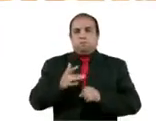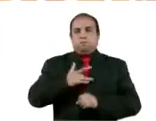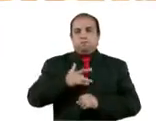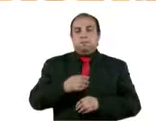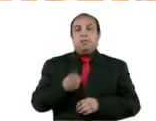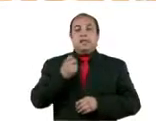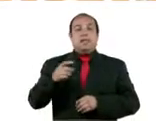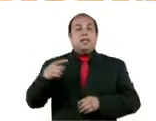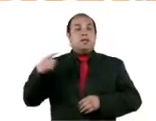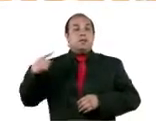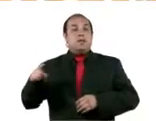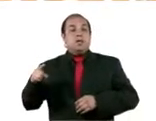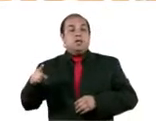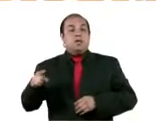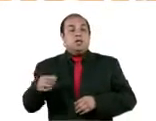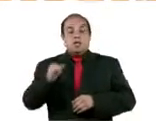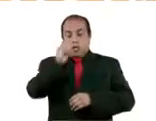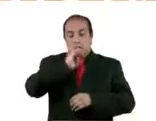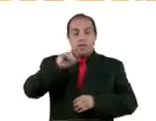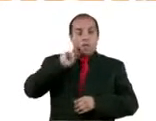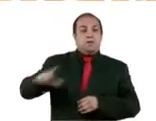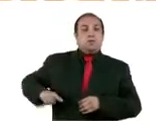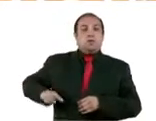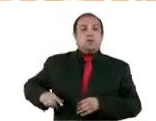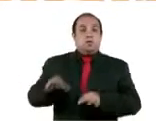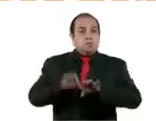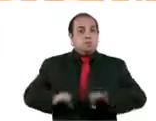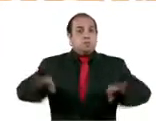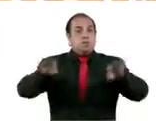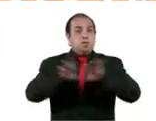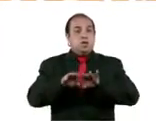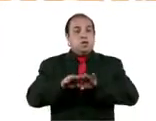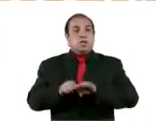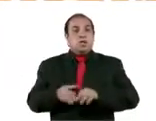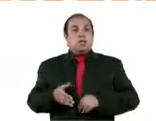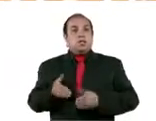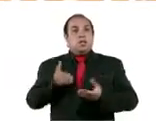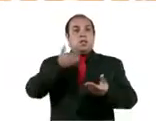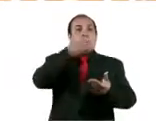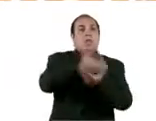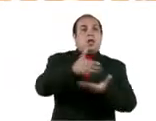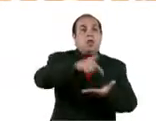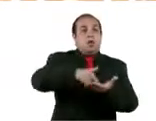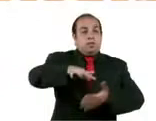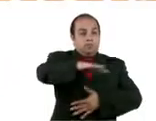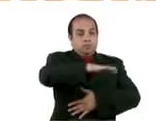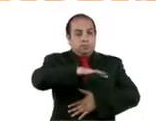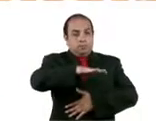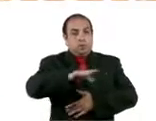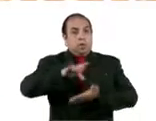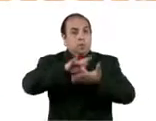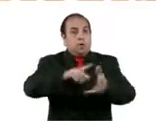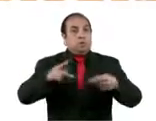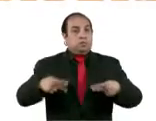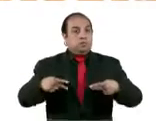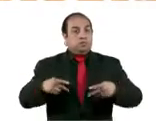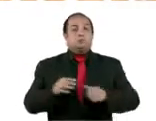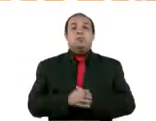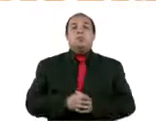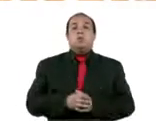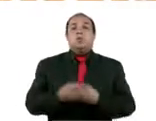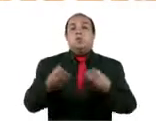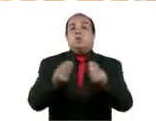contundente de incidir en territorios, con la gente, para la gente, y a través también sumando